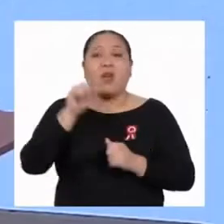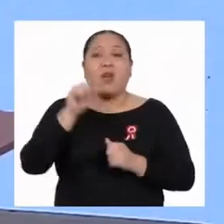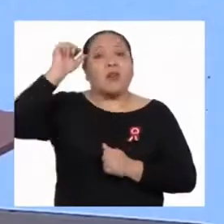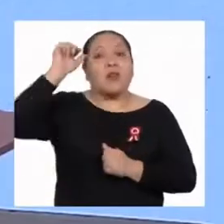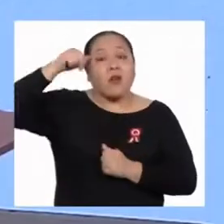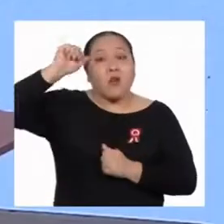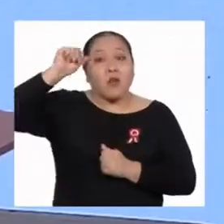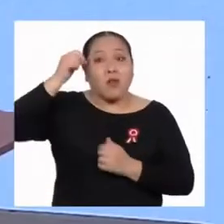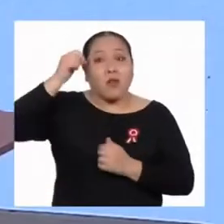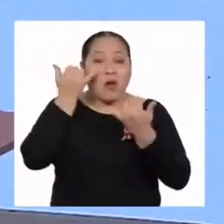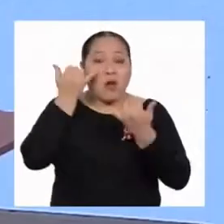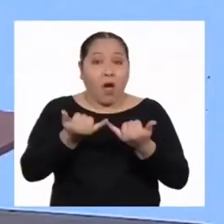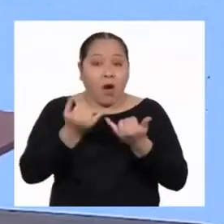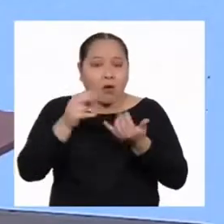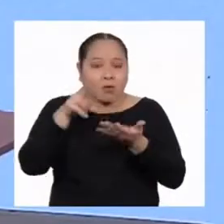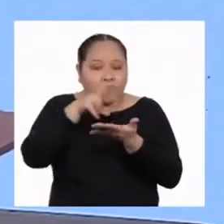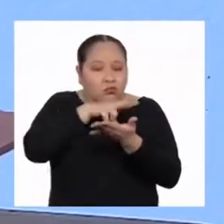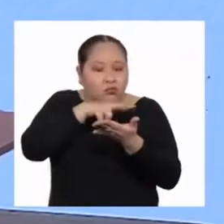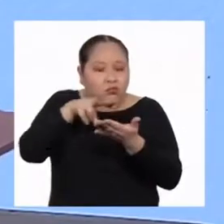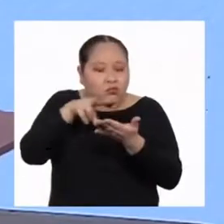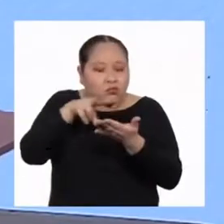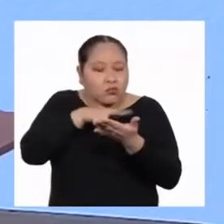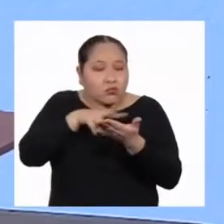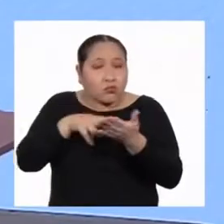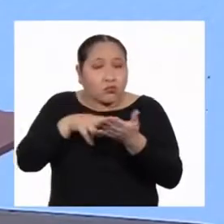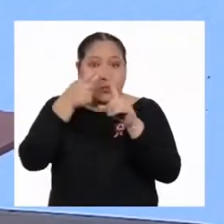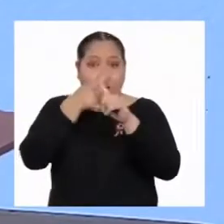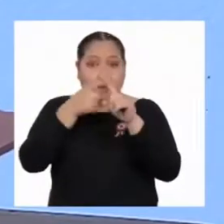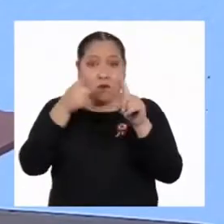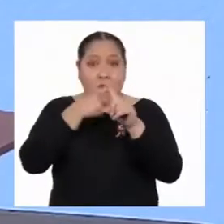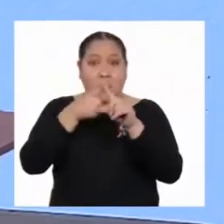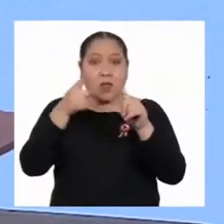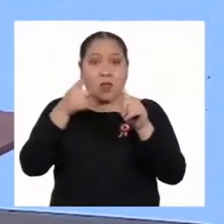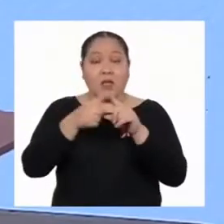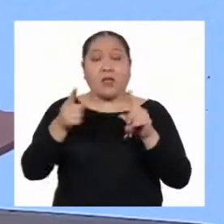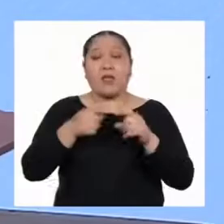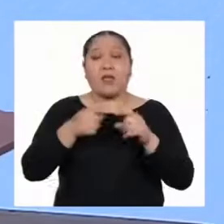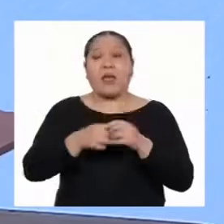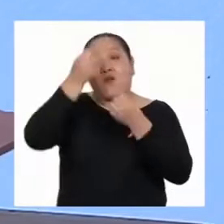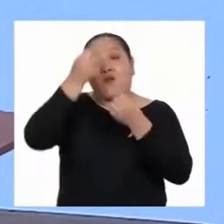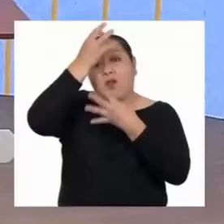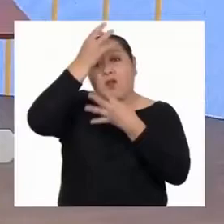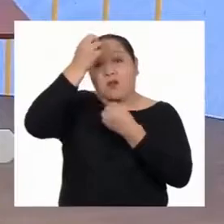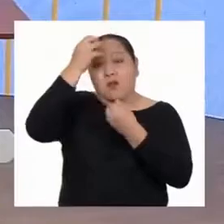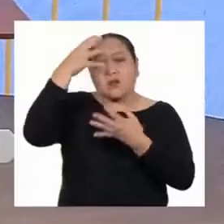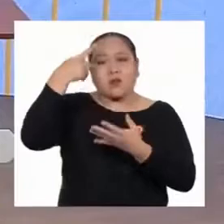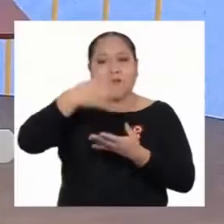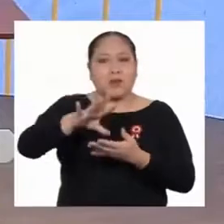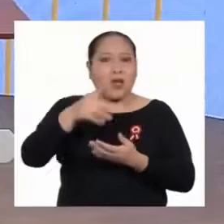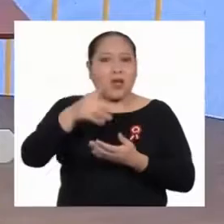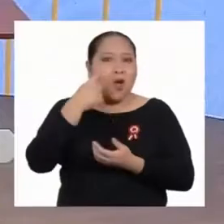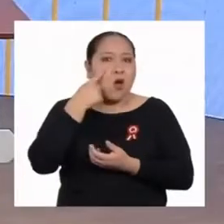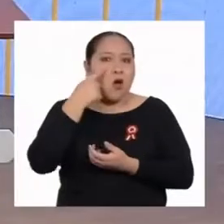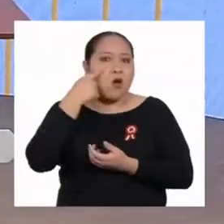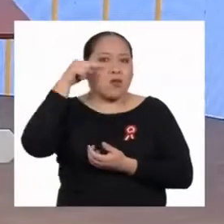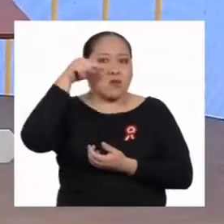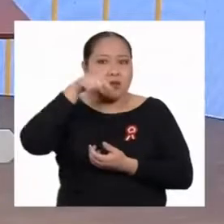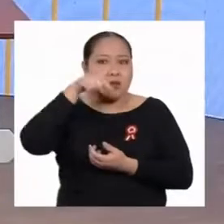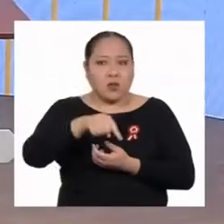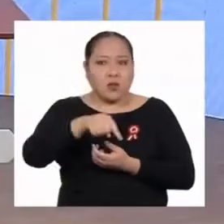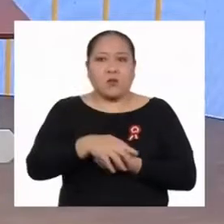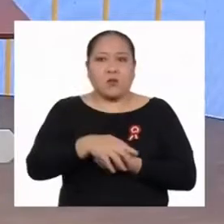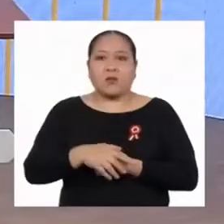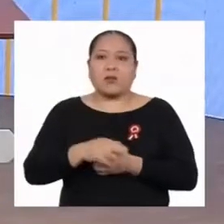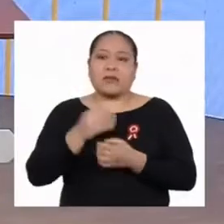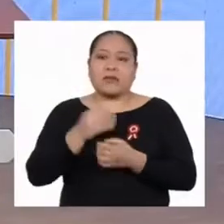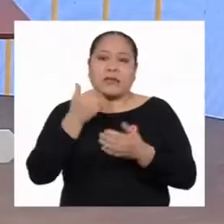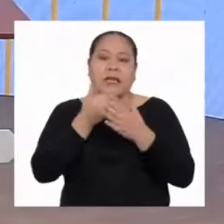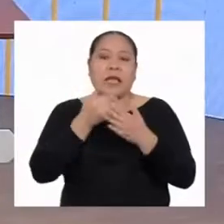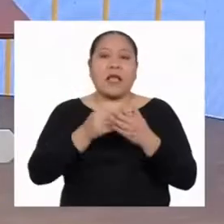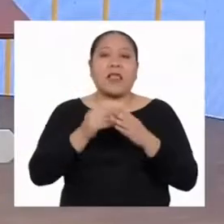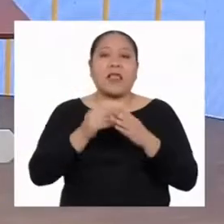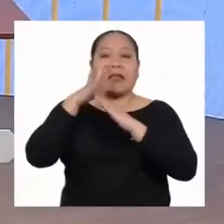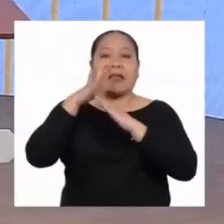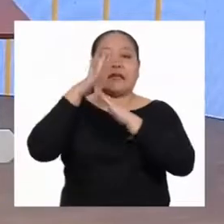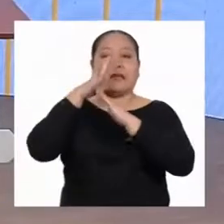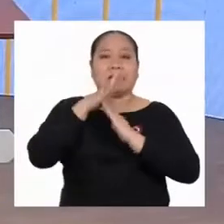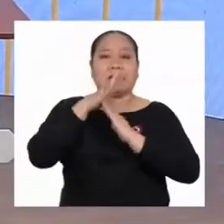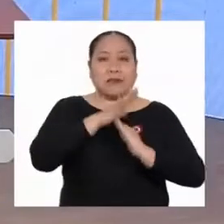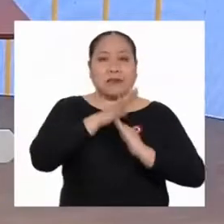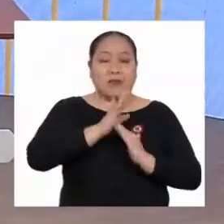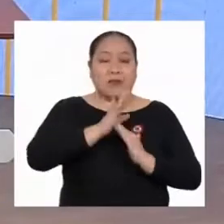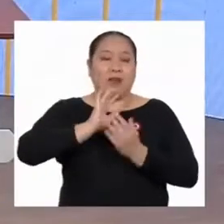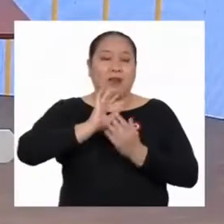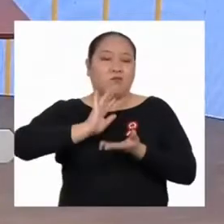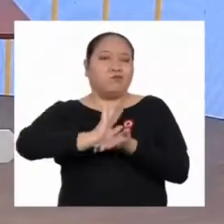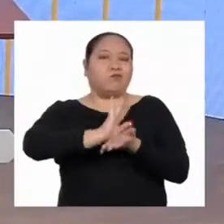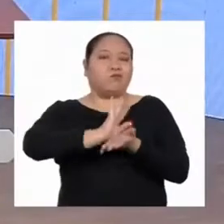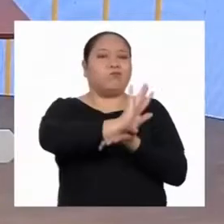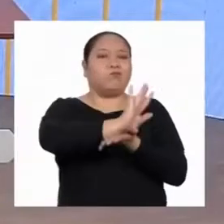que estamos leyendo diversos textos para informarnos sobre lo que ya se ha escrito acerca de la discriminación y el